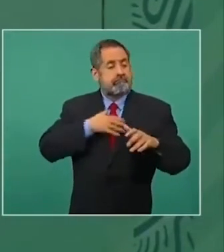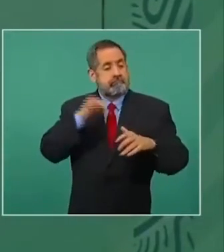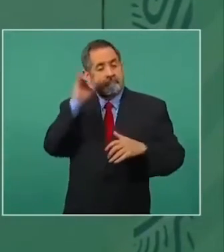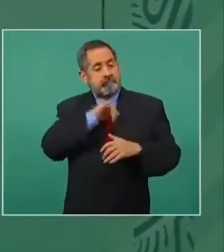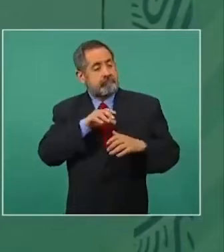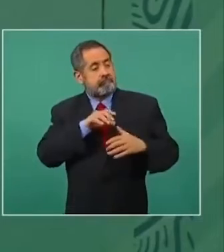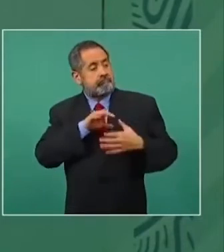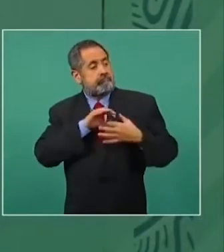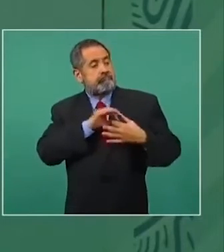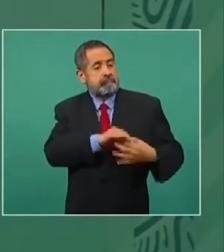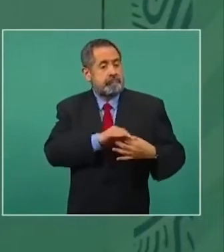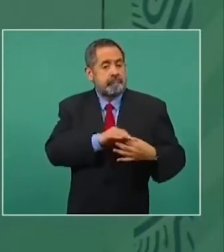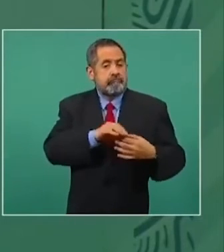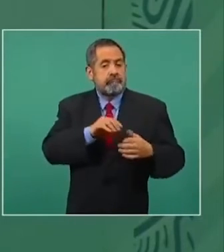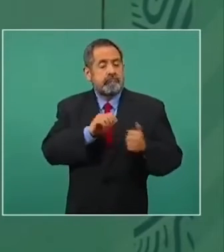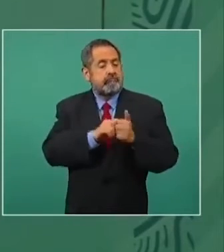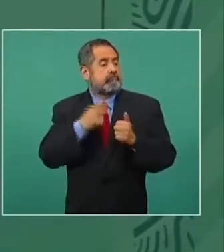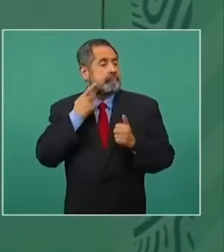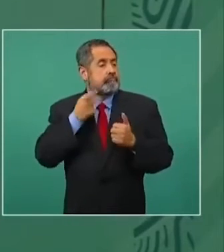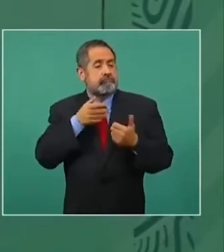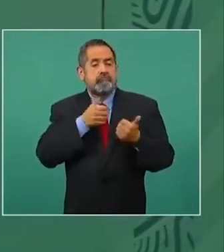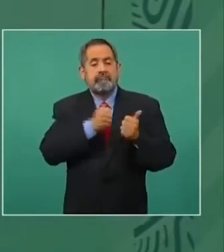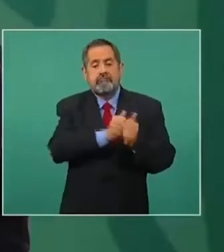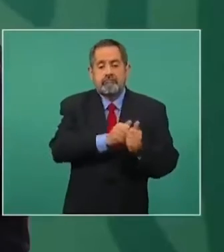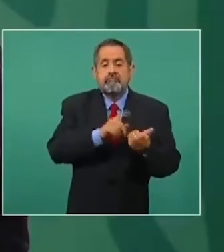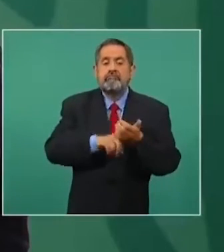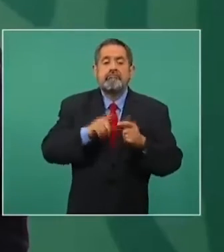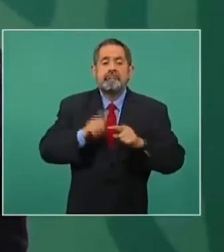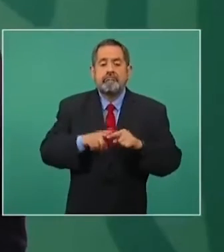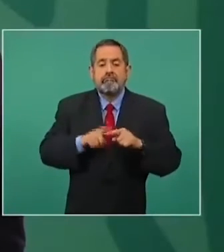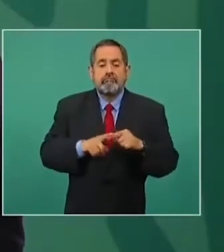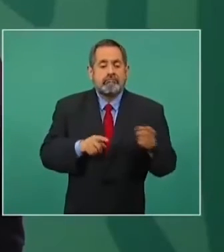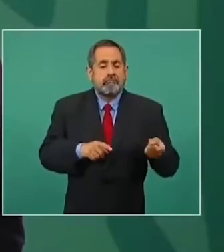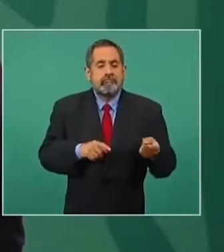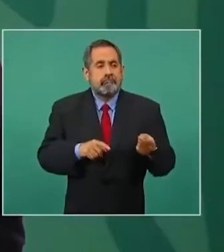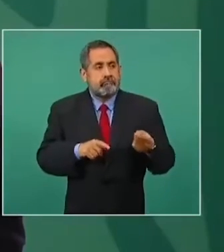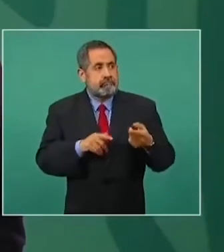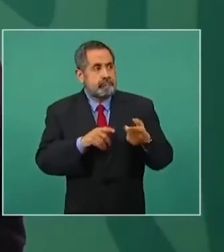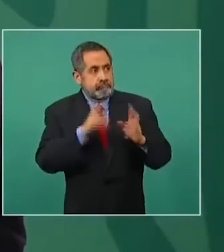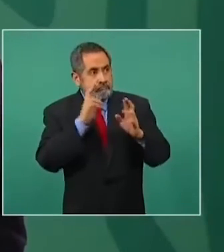político y moral